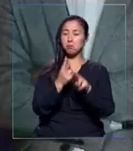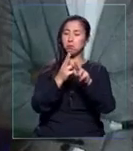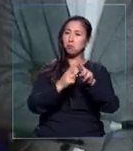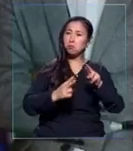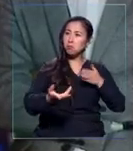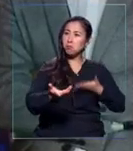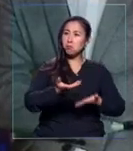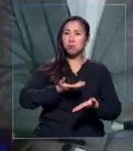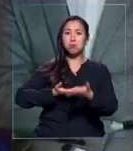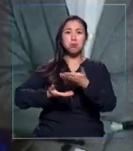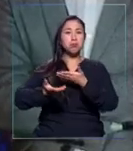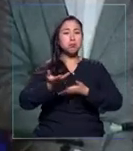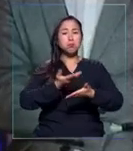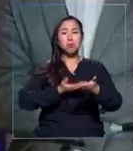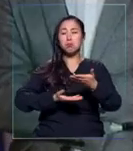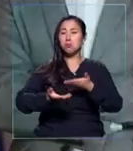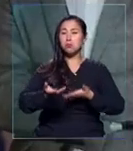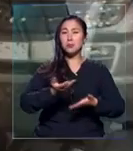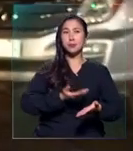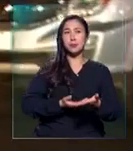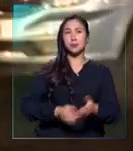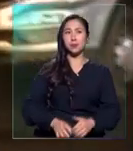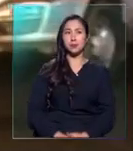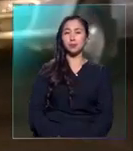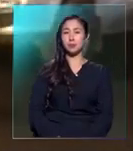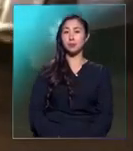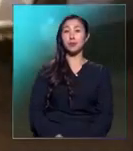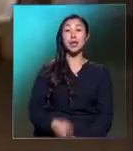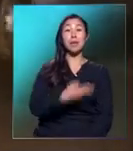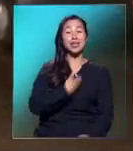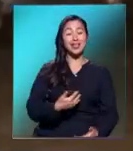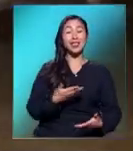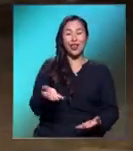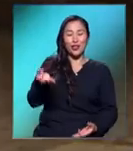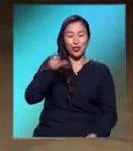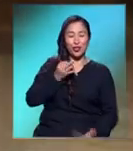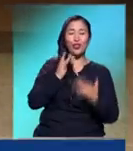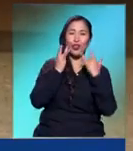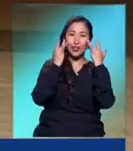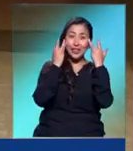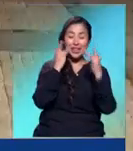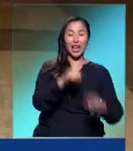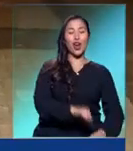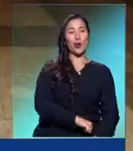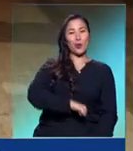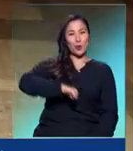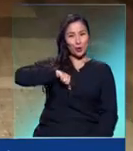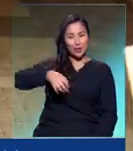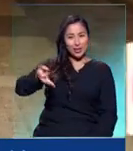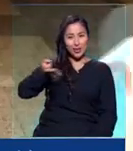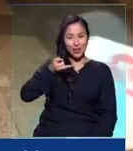muy relajada. Nos manifestó lo contenta que estaba, lo orgullosa que estaba.